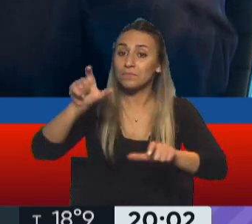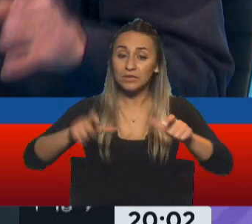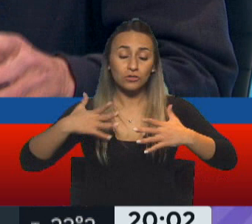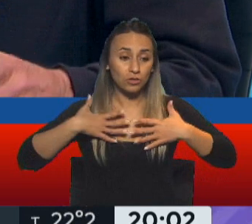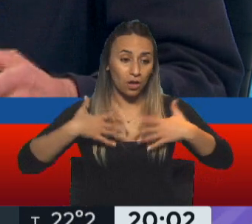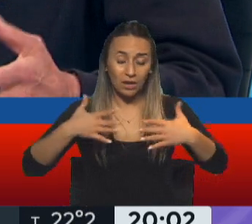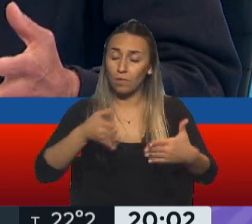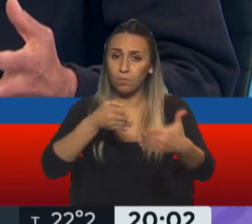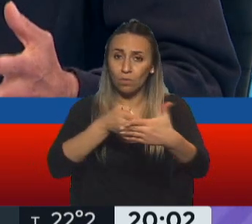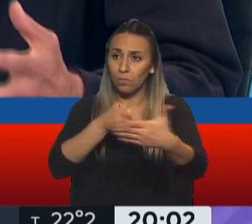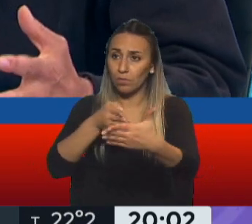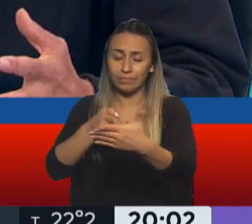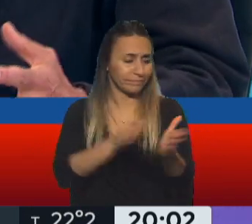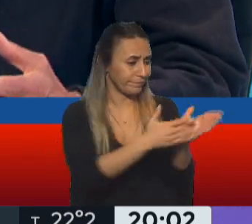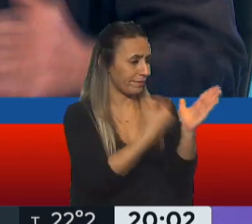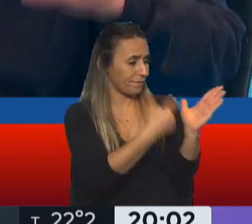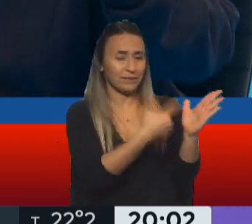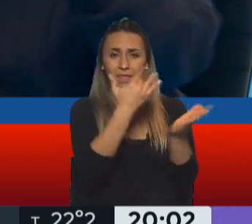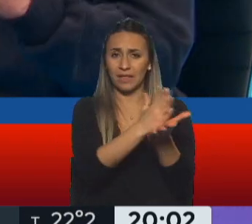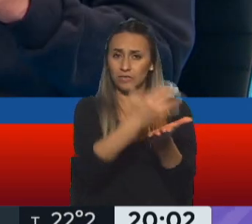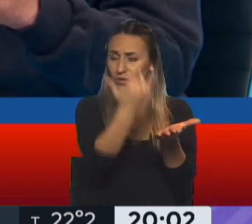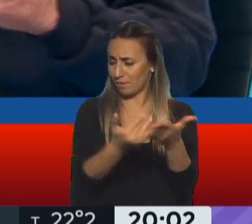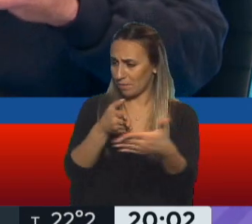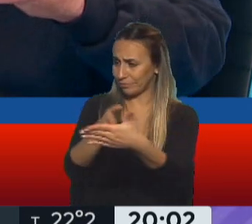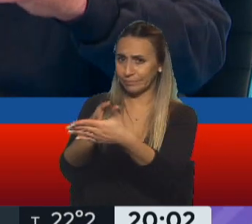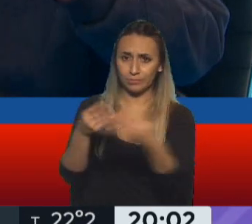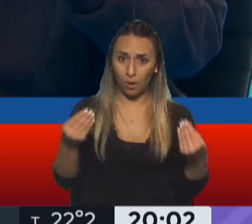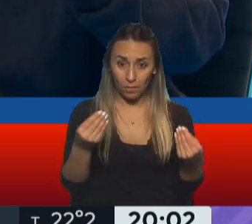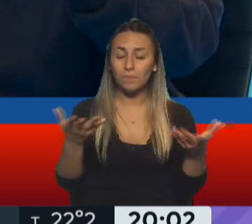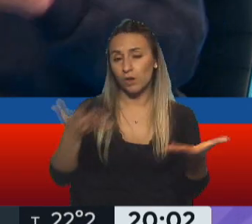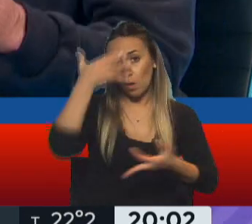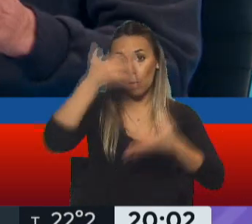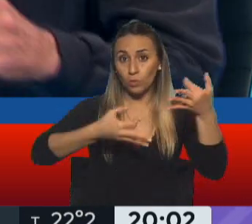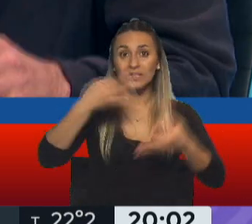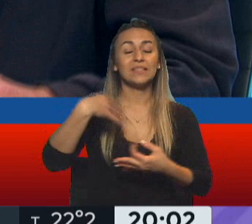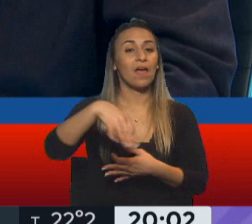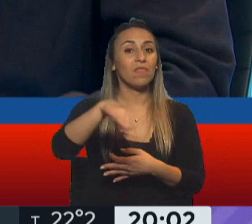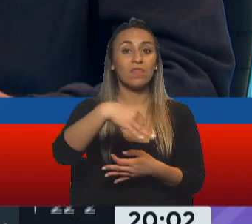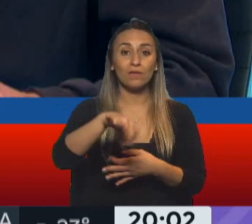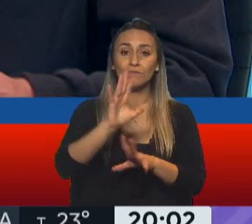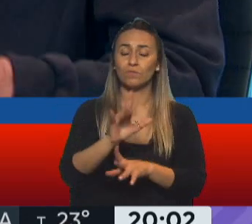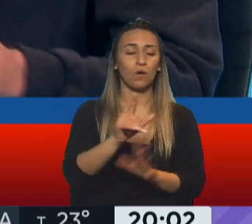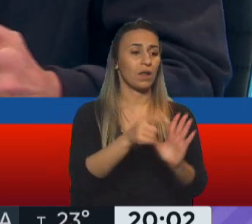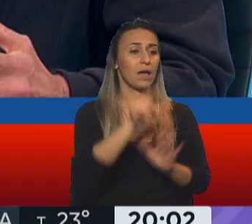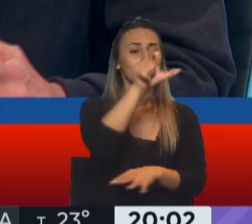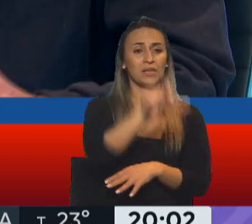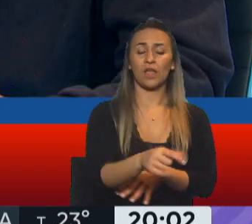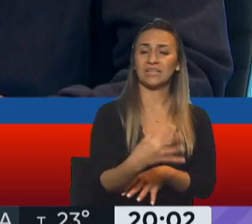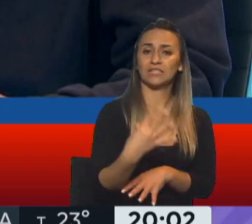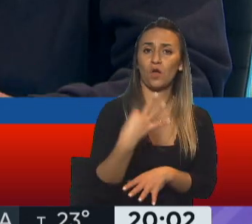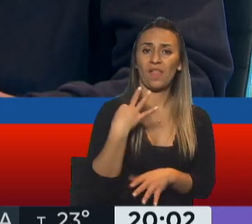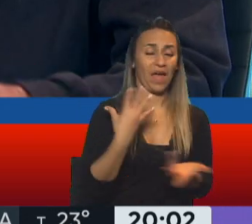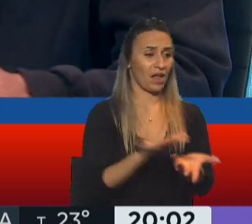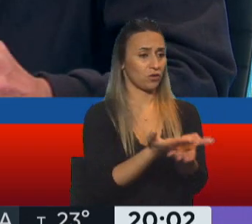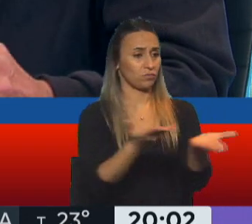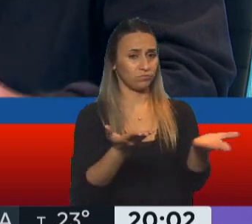a ese ideal. Y una de las cosas que tiene que hacer la justicia es acortar esa distancia, es reconciliar al hombre con el ciudadano. A mí me parece que desde hace muchísimo tiempo